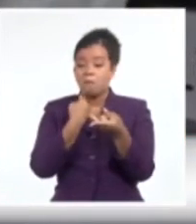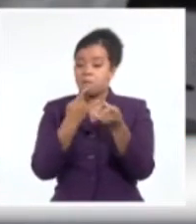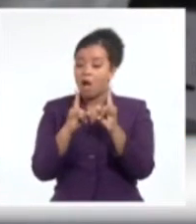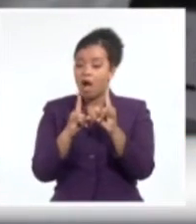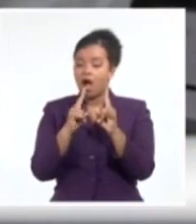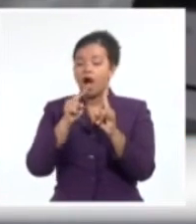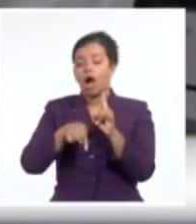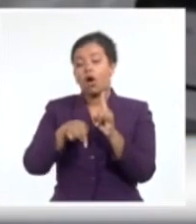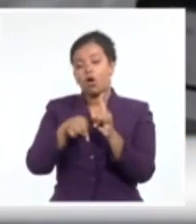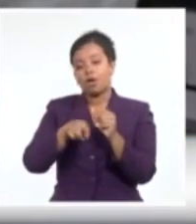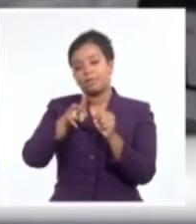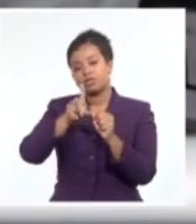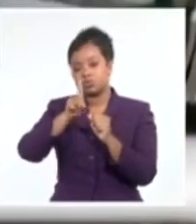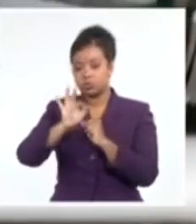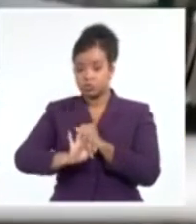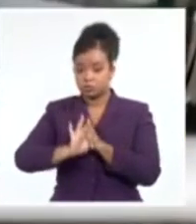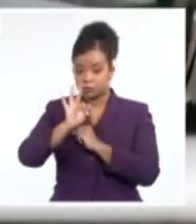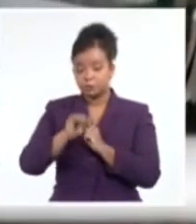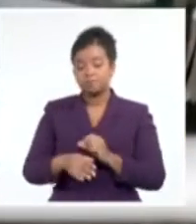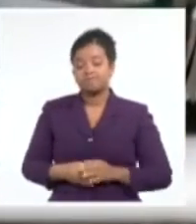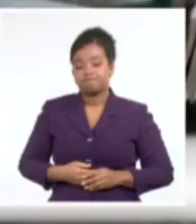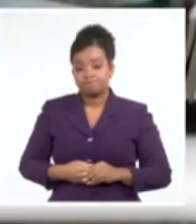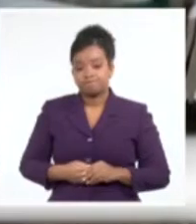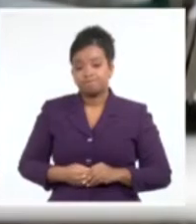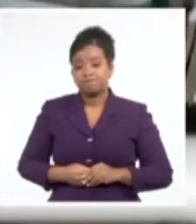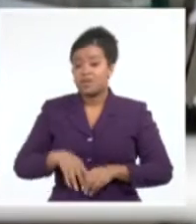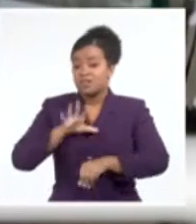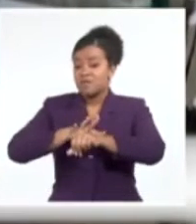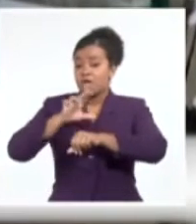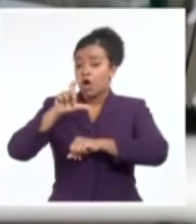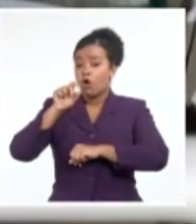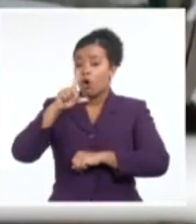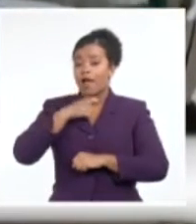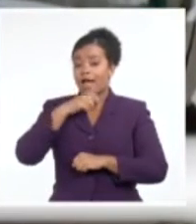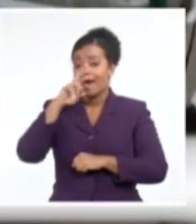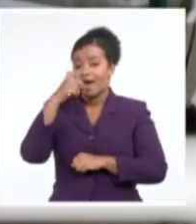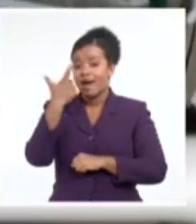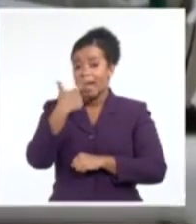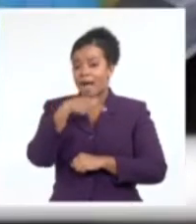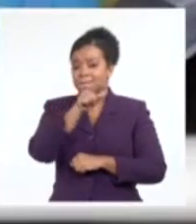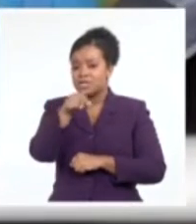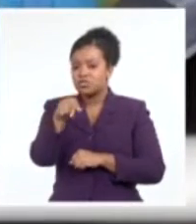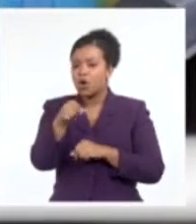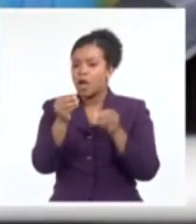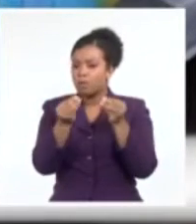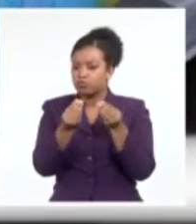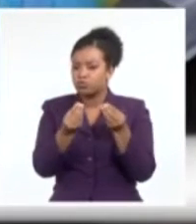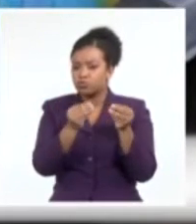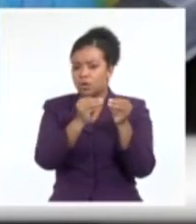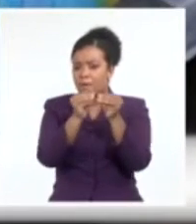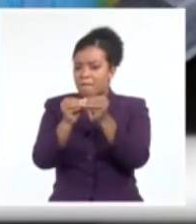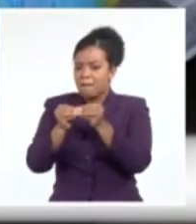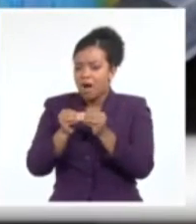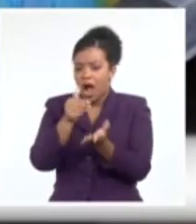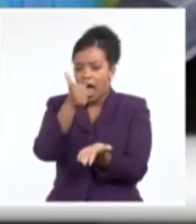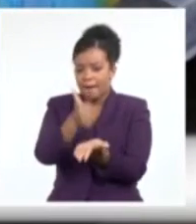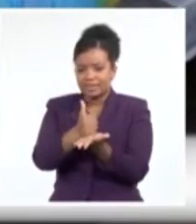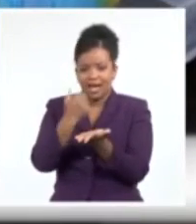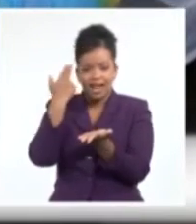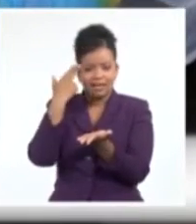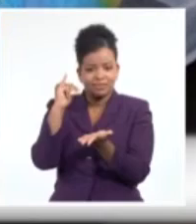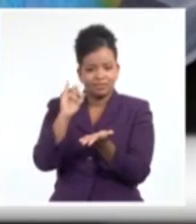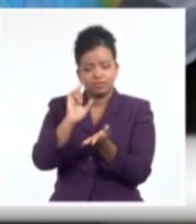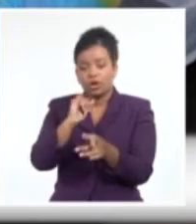incrementaron en un 21%. El cólera afecta especialmente las comunas de Cité Soleil y Puerto Príncipe, la capital. La